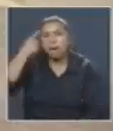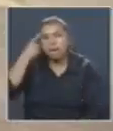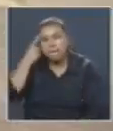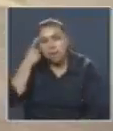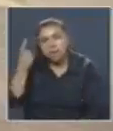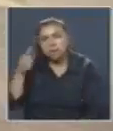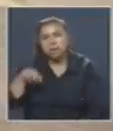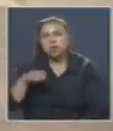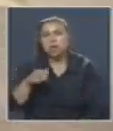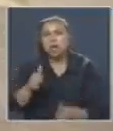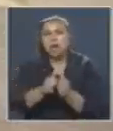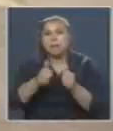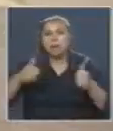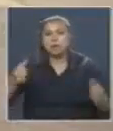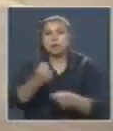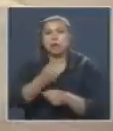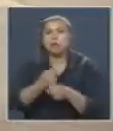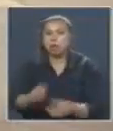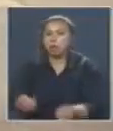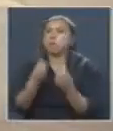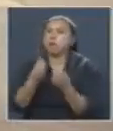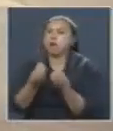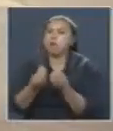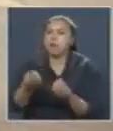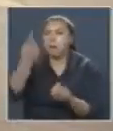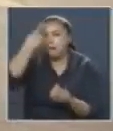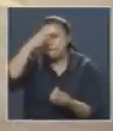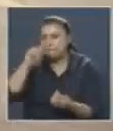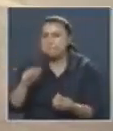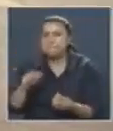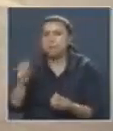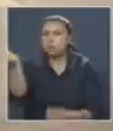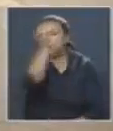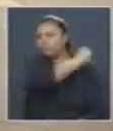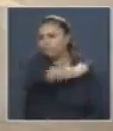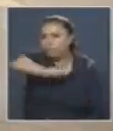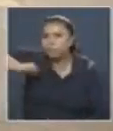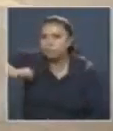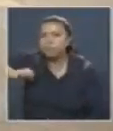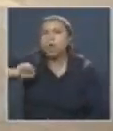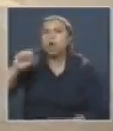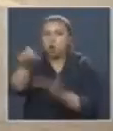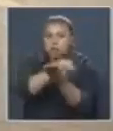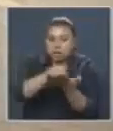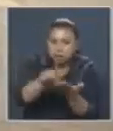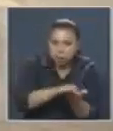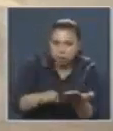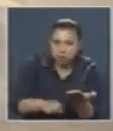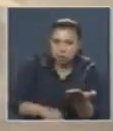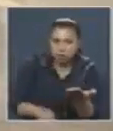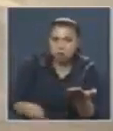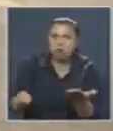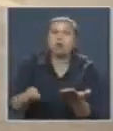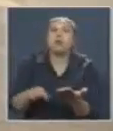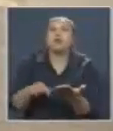la mesa de trabajo bienvenida sea pero no volvemos con el codo lo que vamos escribiendo con la mano muchas gracias